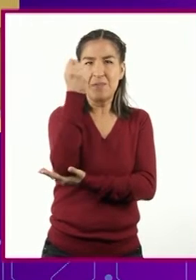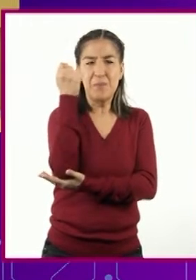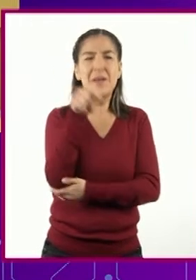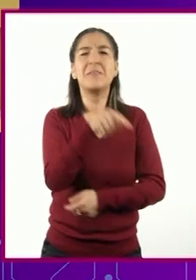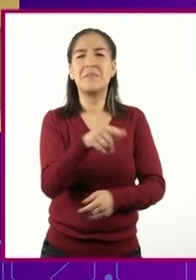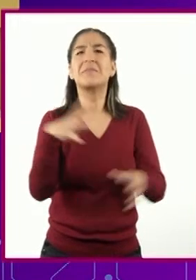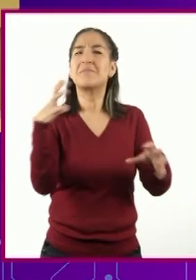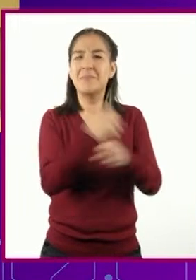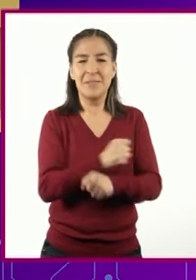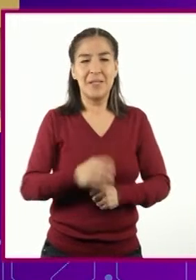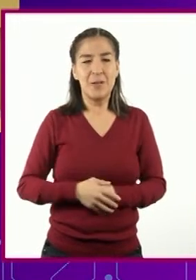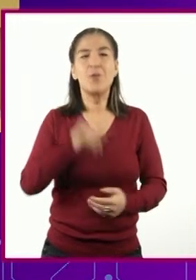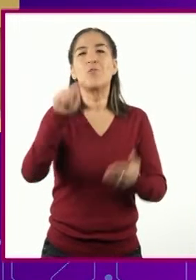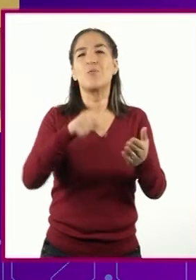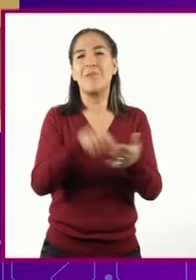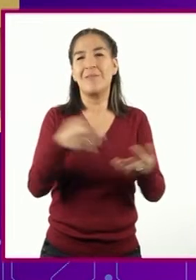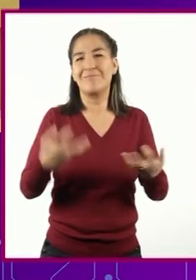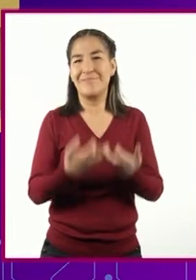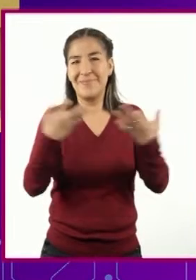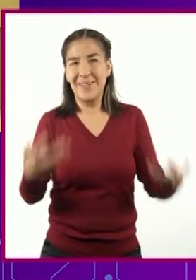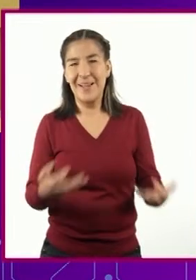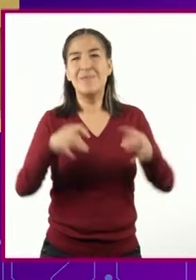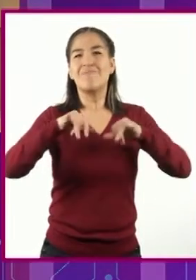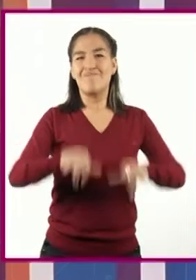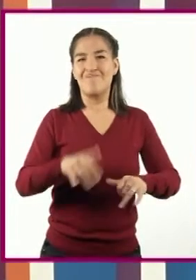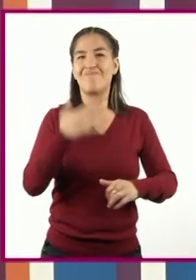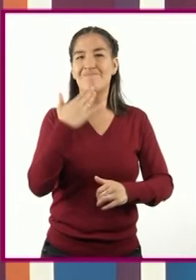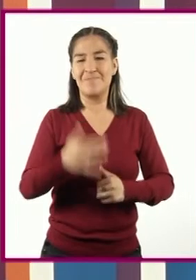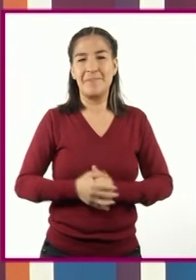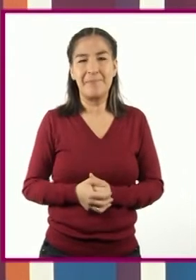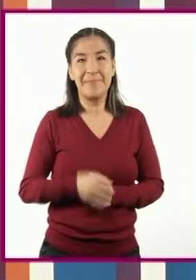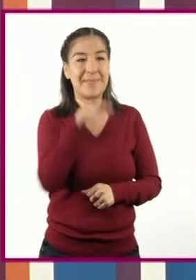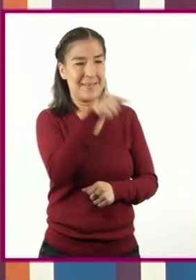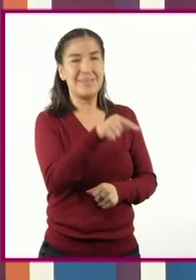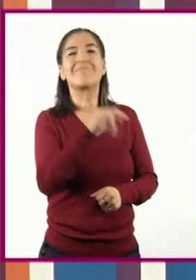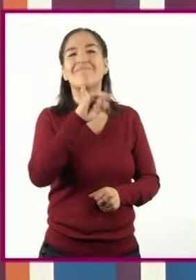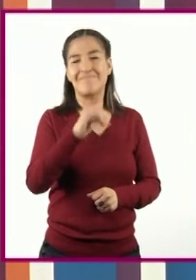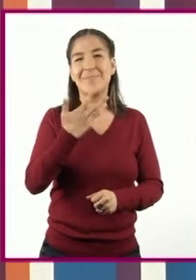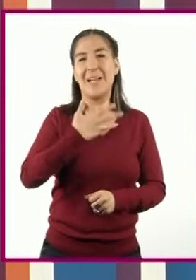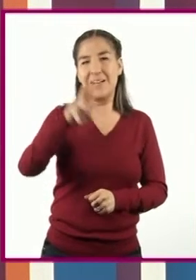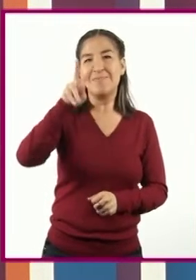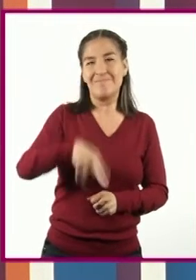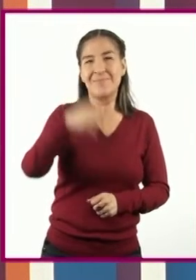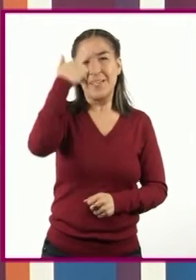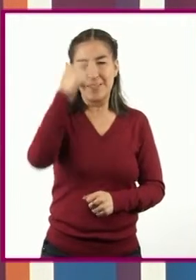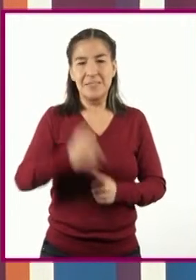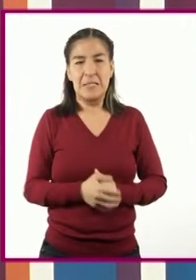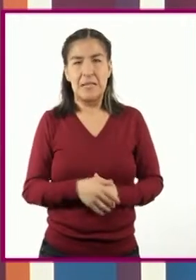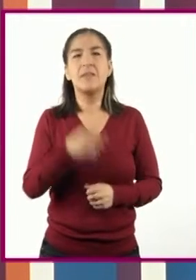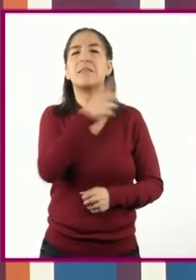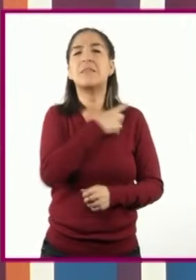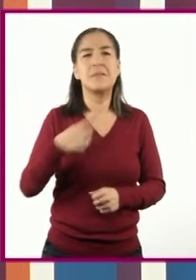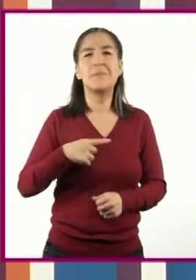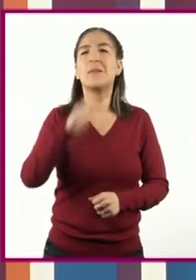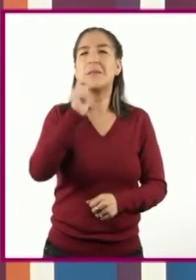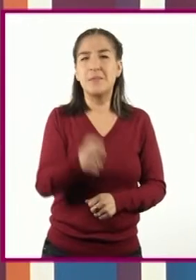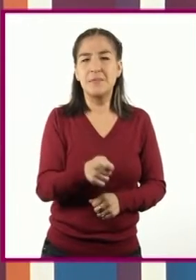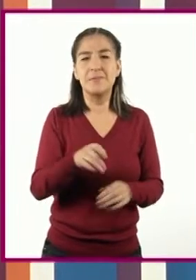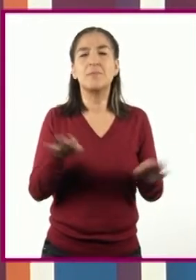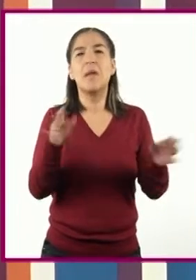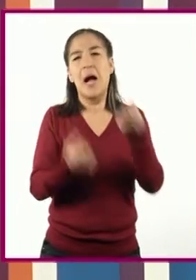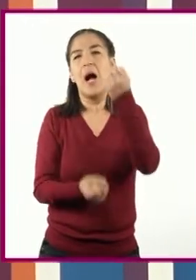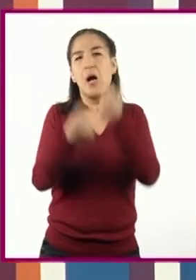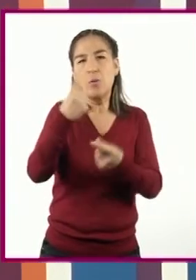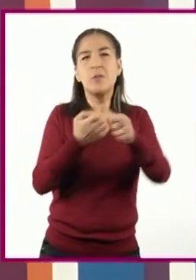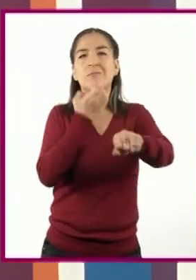significa lugar de tierra firme. Eso es cierto, Nadia. Tengamos presente que también